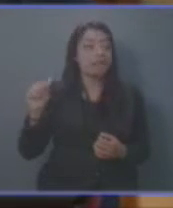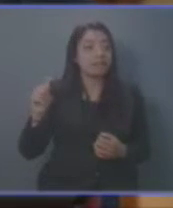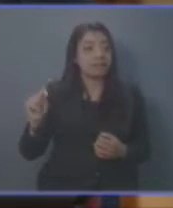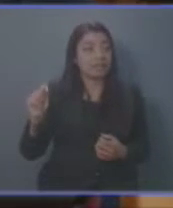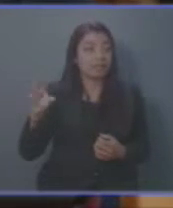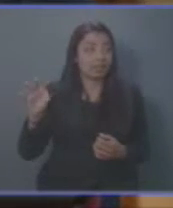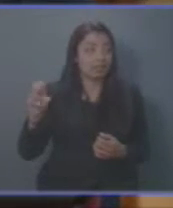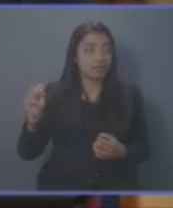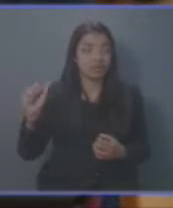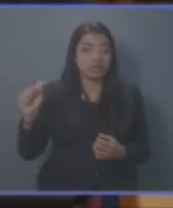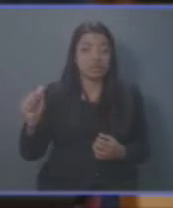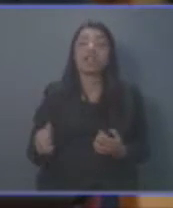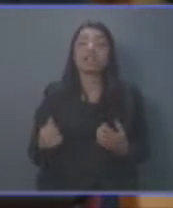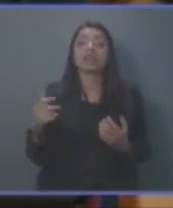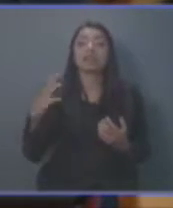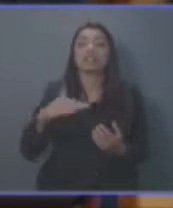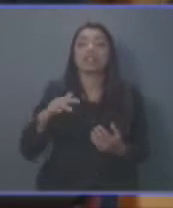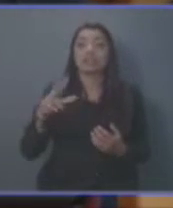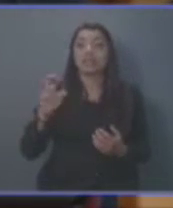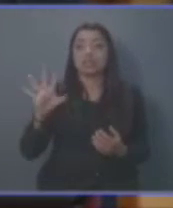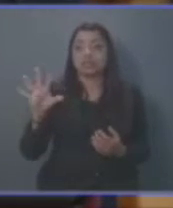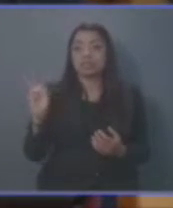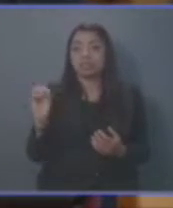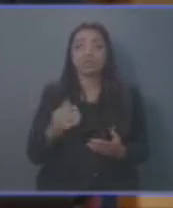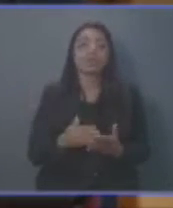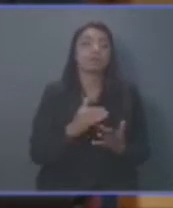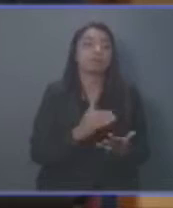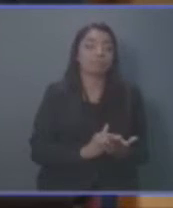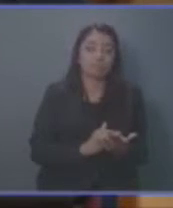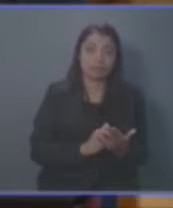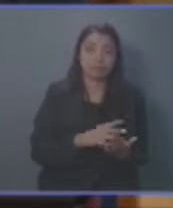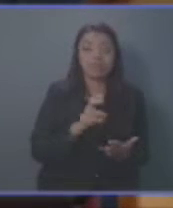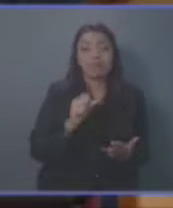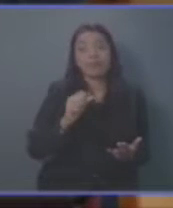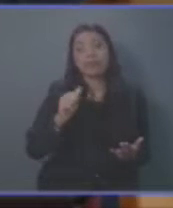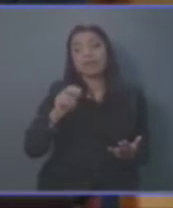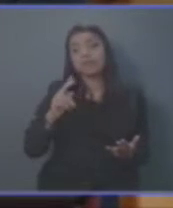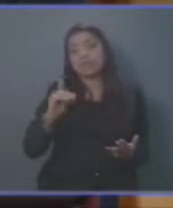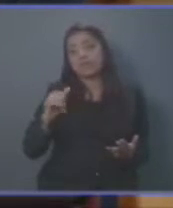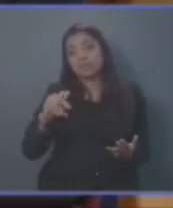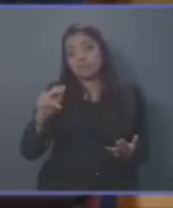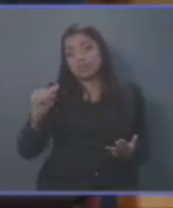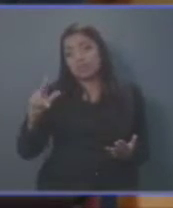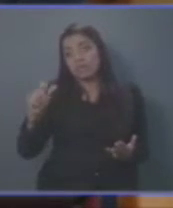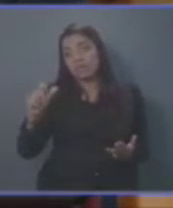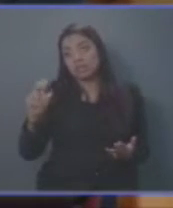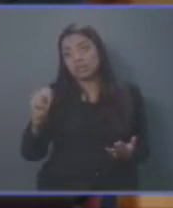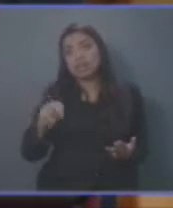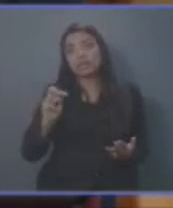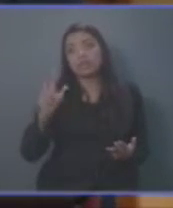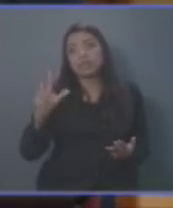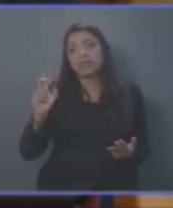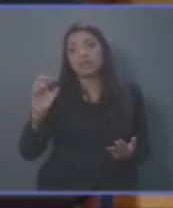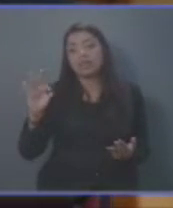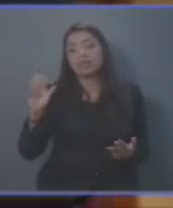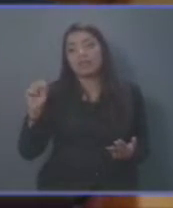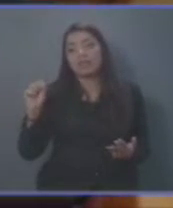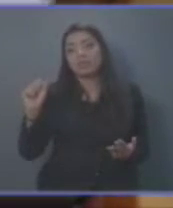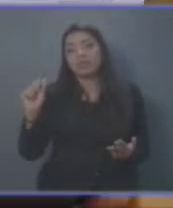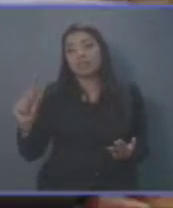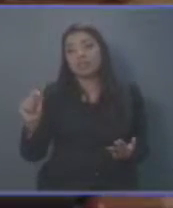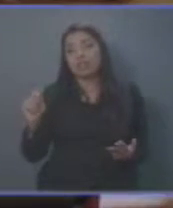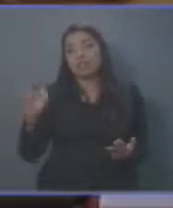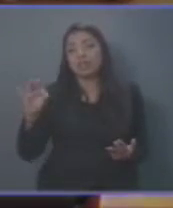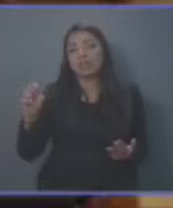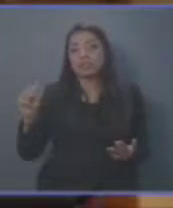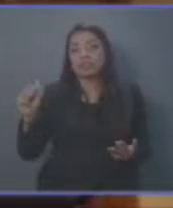PFSA, cantidad 350. Simvastatin AB 20 miligramos 30 FCT